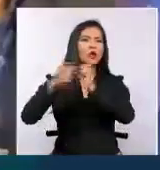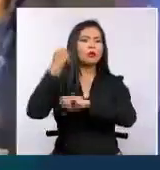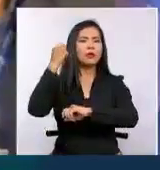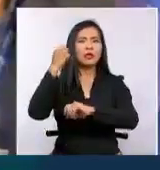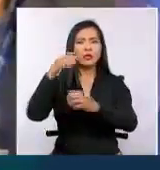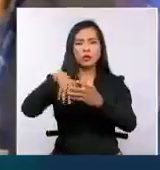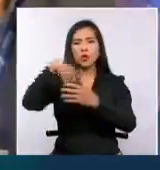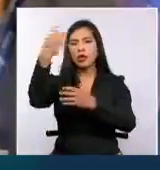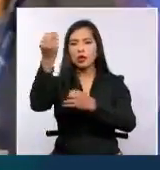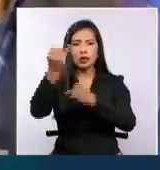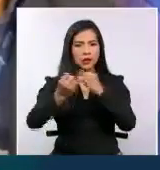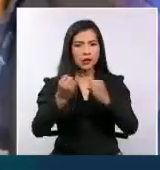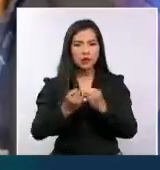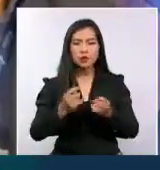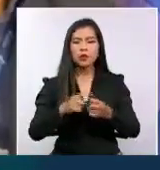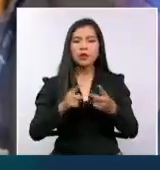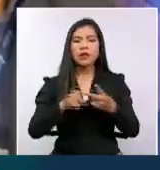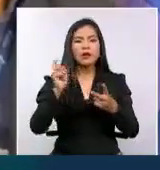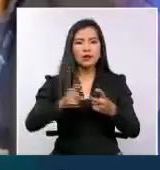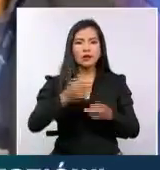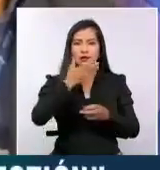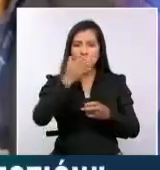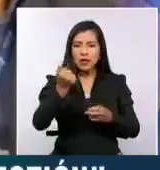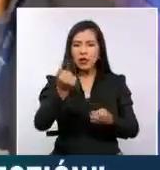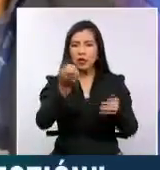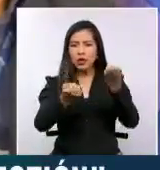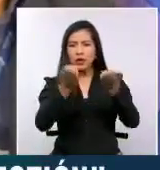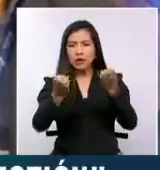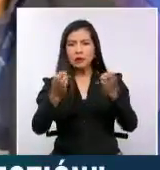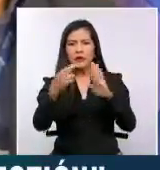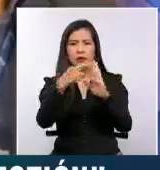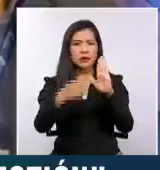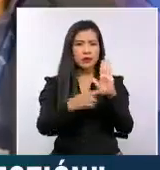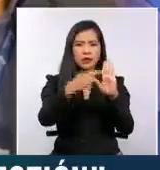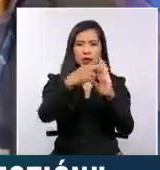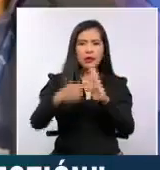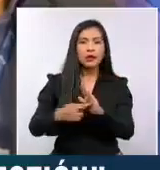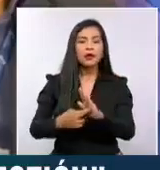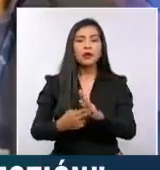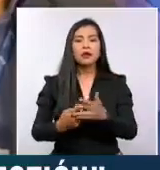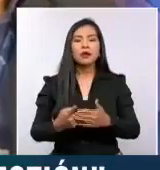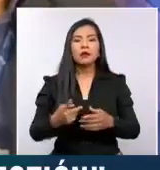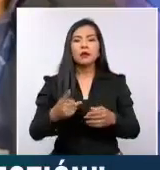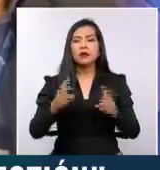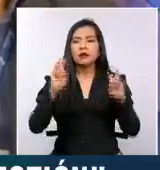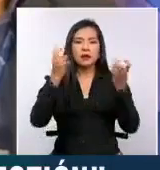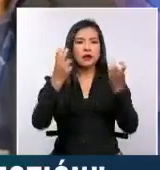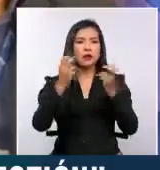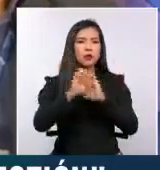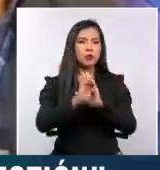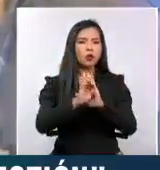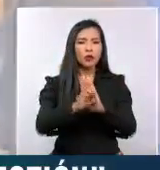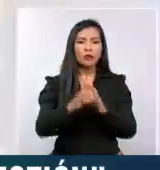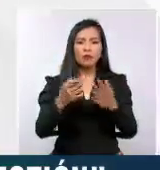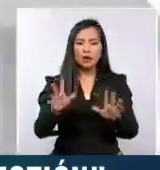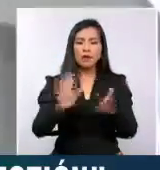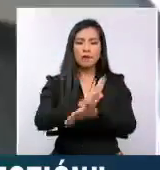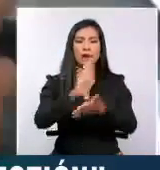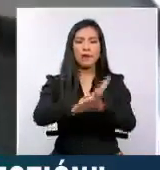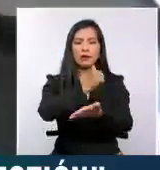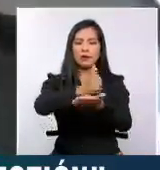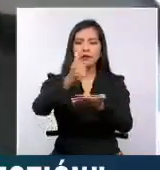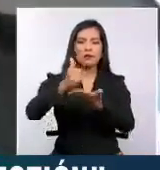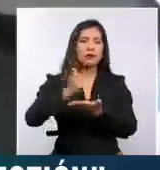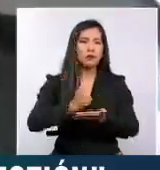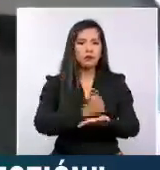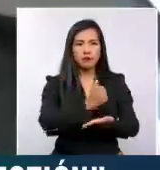de mejorar la regulación en el tema de relacionados a los trámites. Respecto